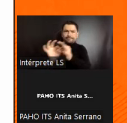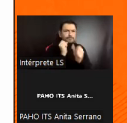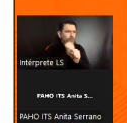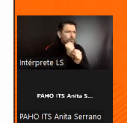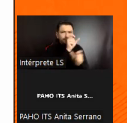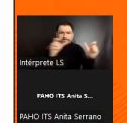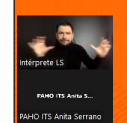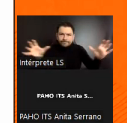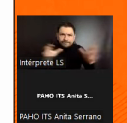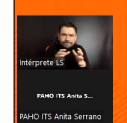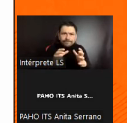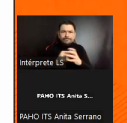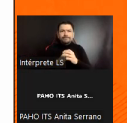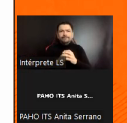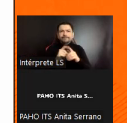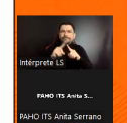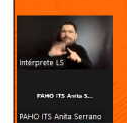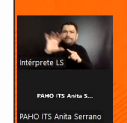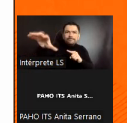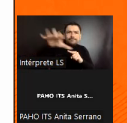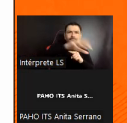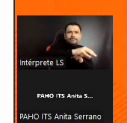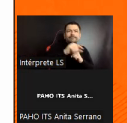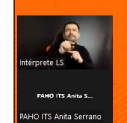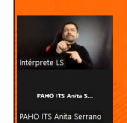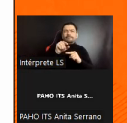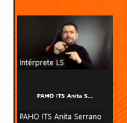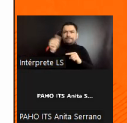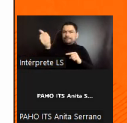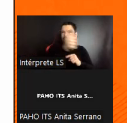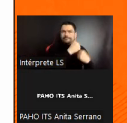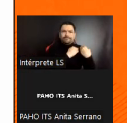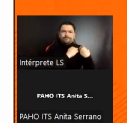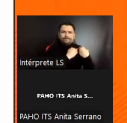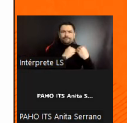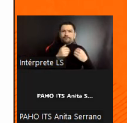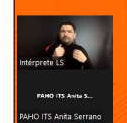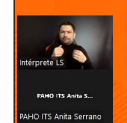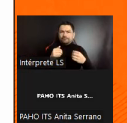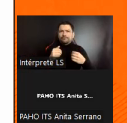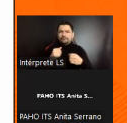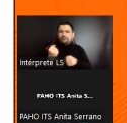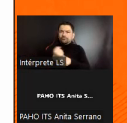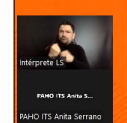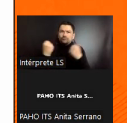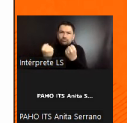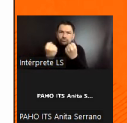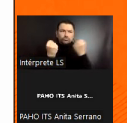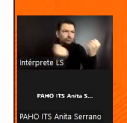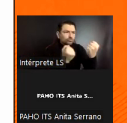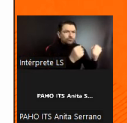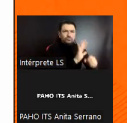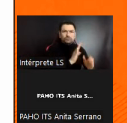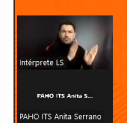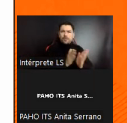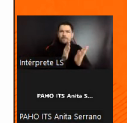hayan identificado y que cada uno responda a sus actividades en prepararse para una buena respuesta a las emergencias